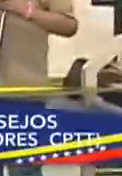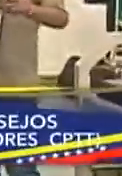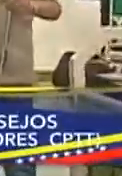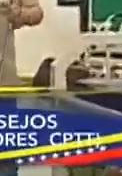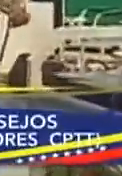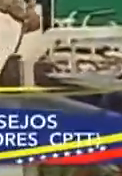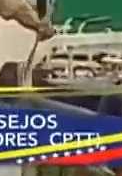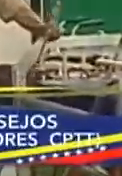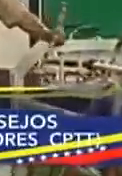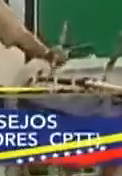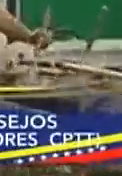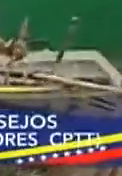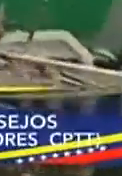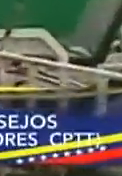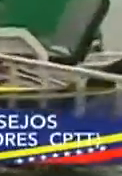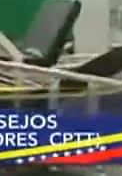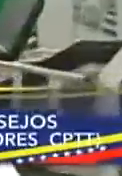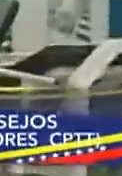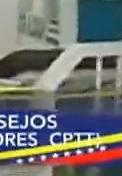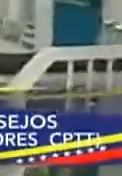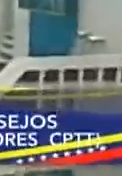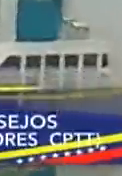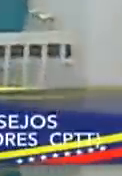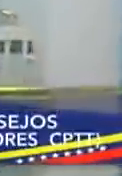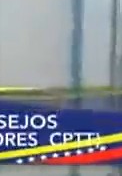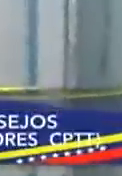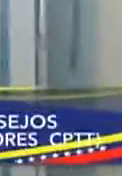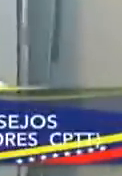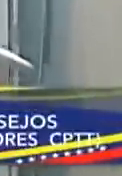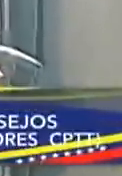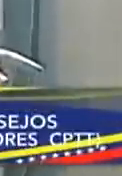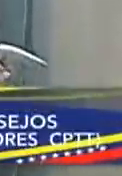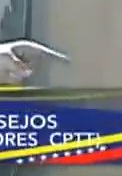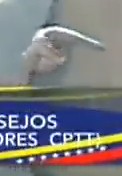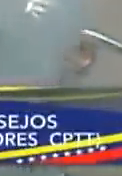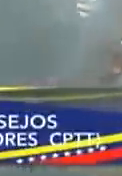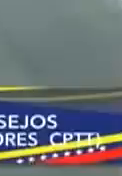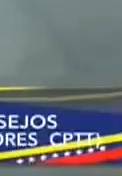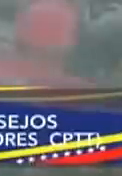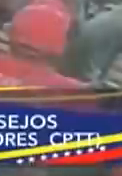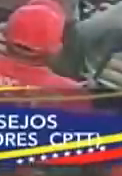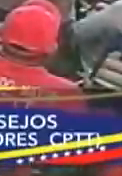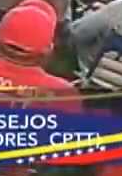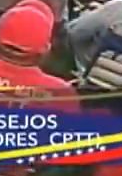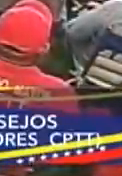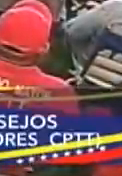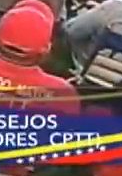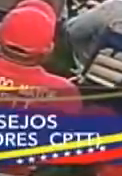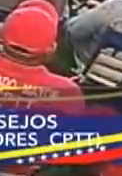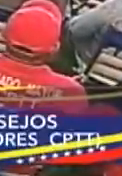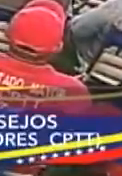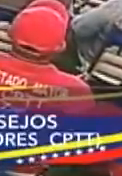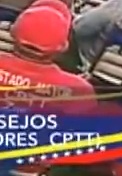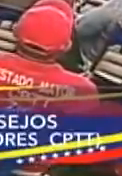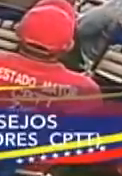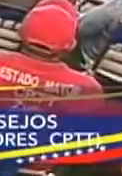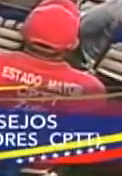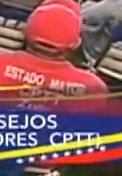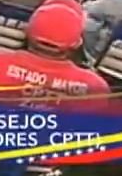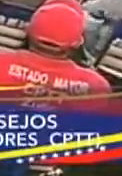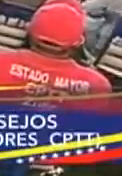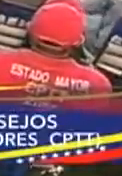pues. Vamos directo al set, al encuentro con los liderazgos de la clase obrera.